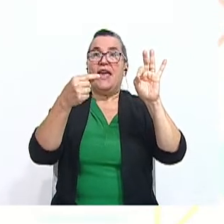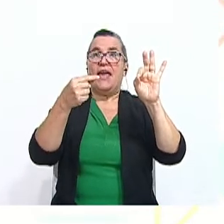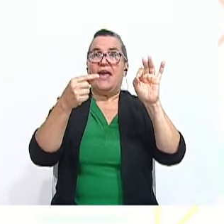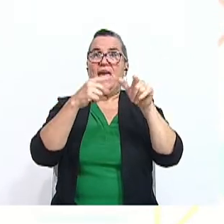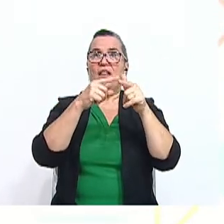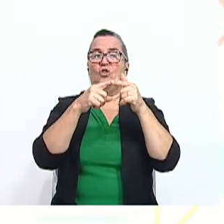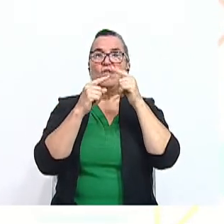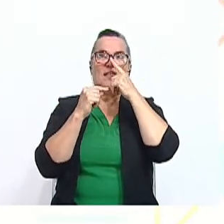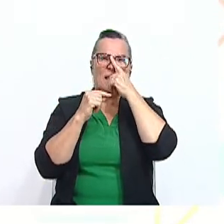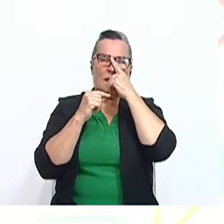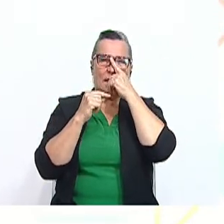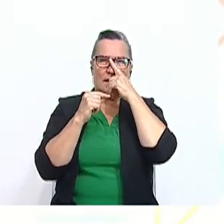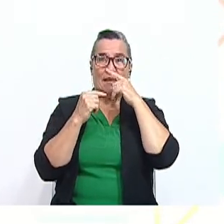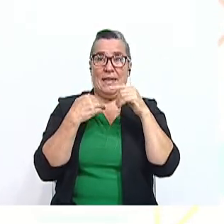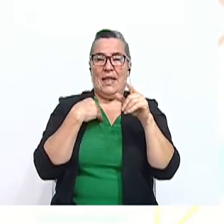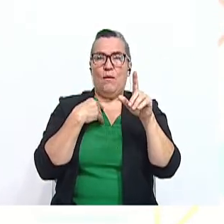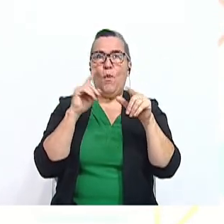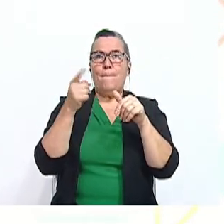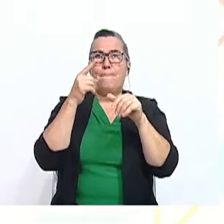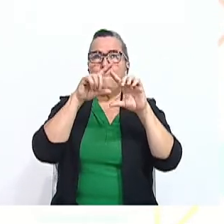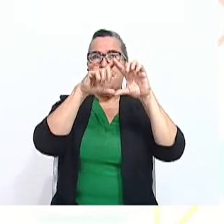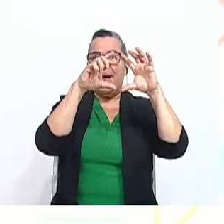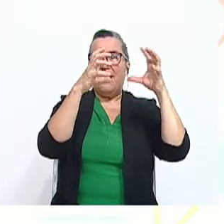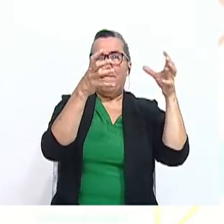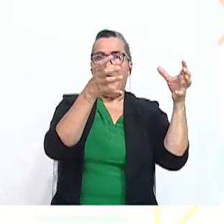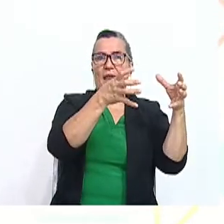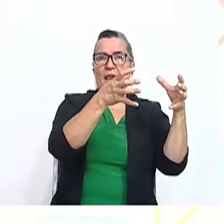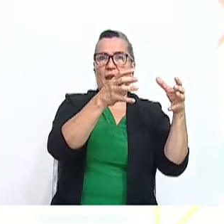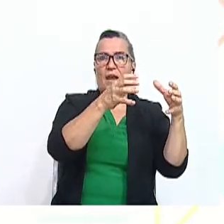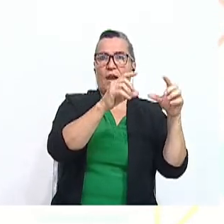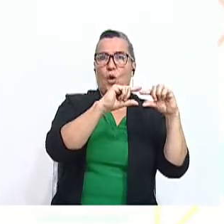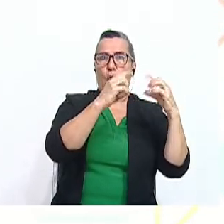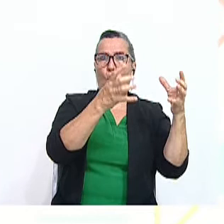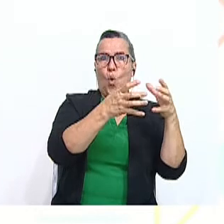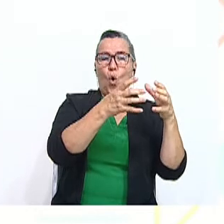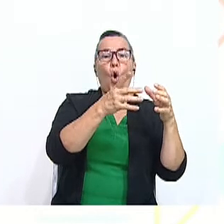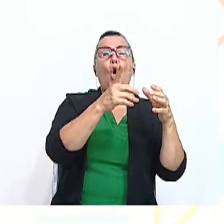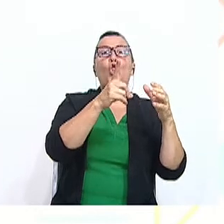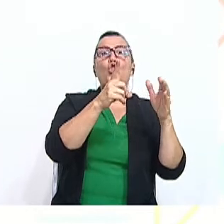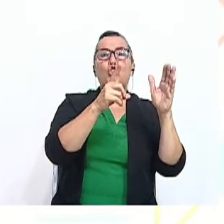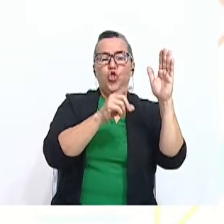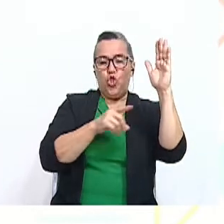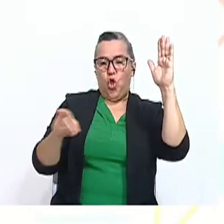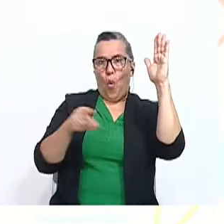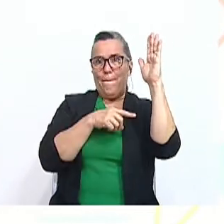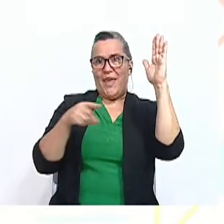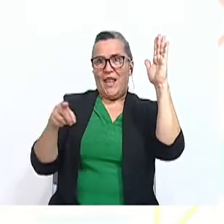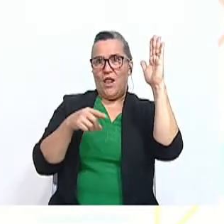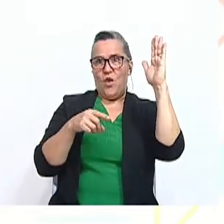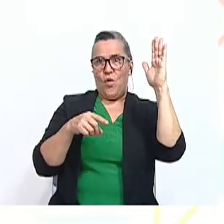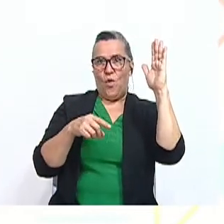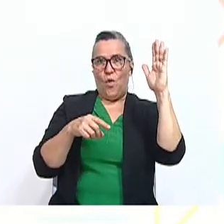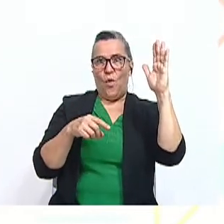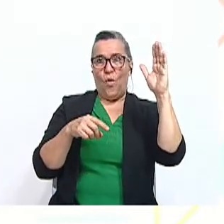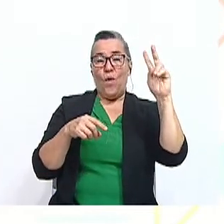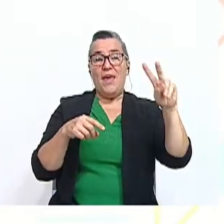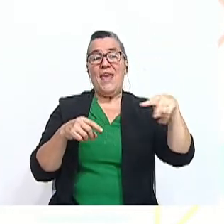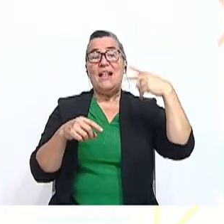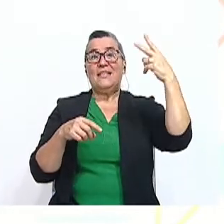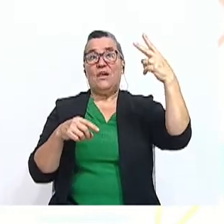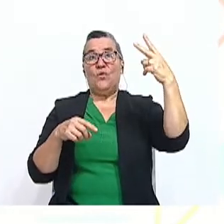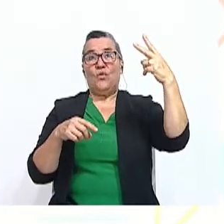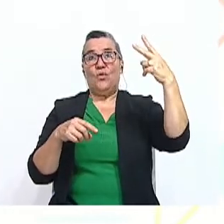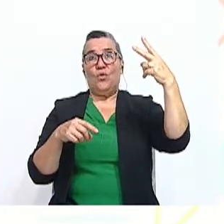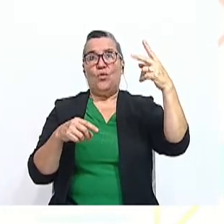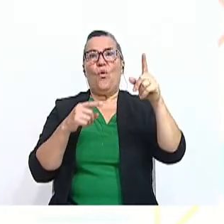Entonces, primero tenemos este primer conjunto. ¿Recuerdan el nombre del primer conjunto? Dominio. ¿Y el segundo conjunto? Correcto, muy bien.